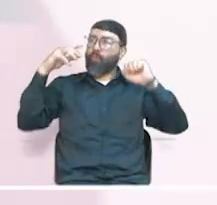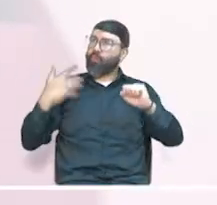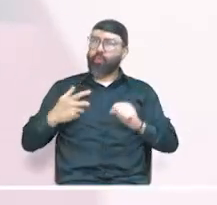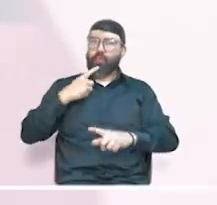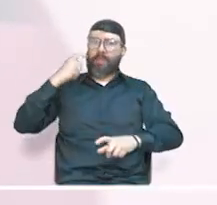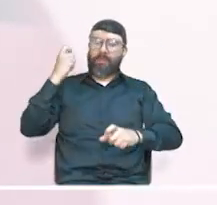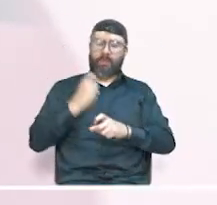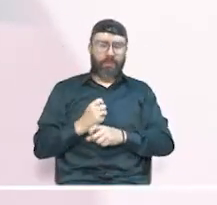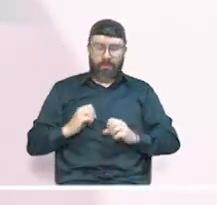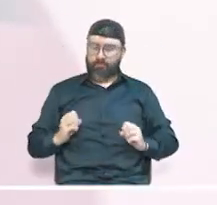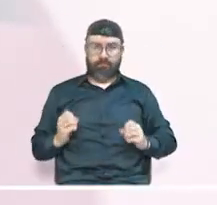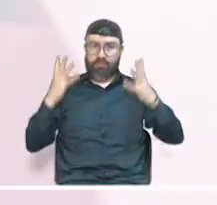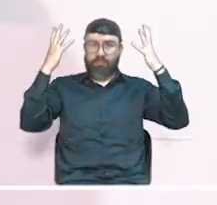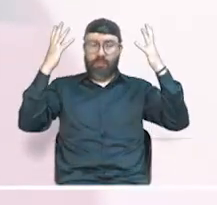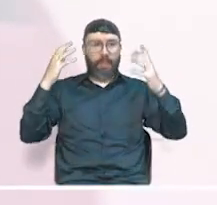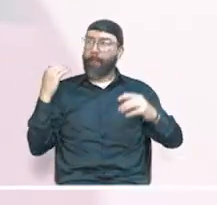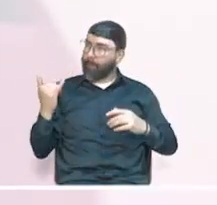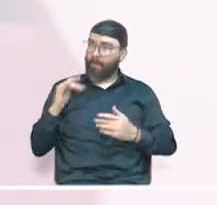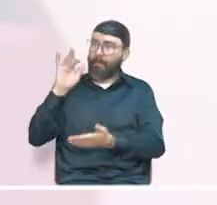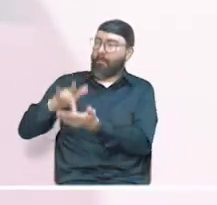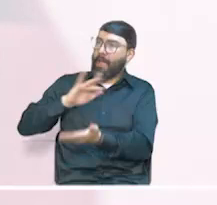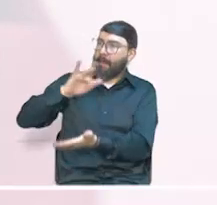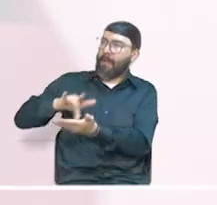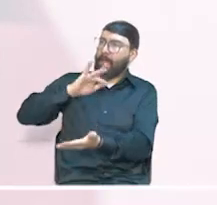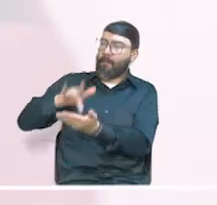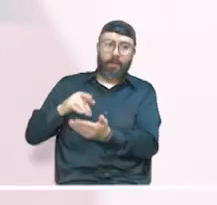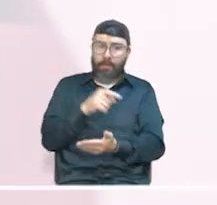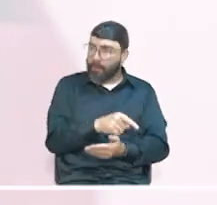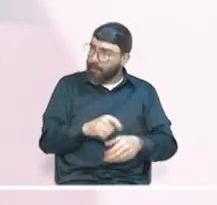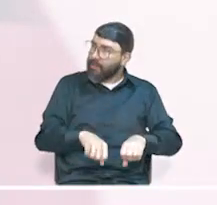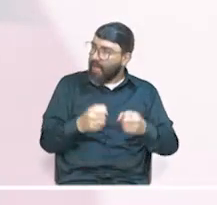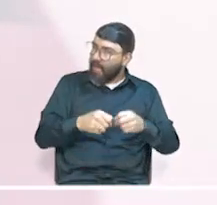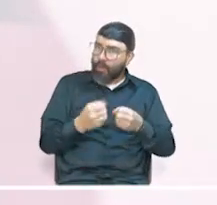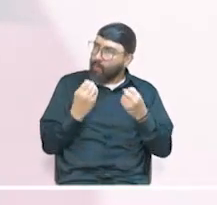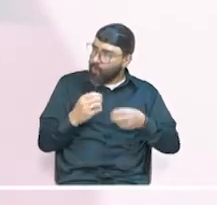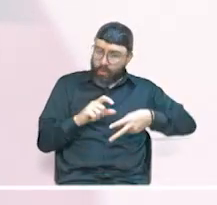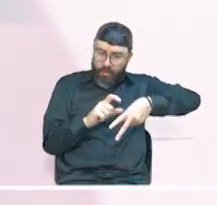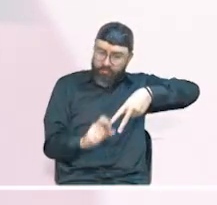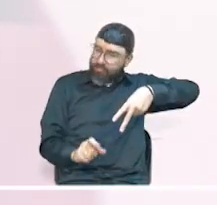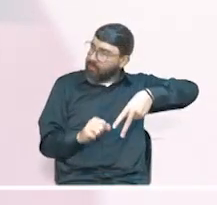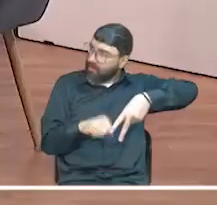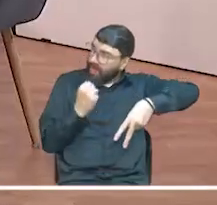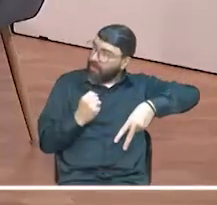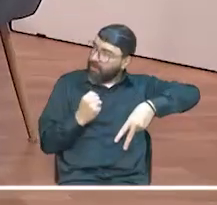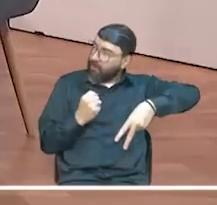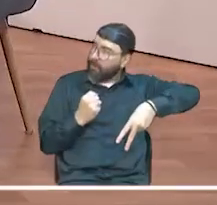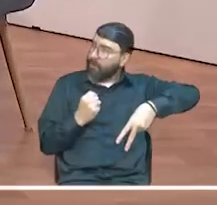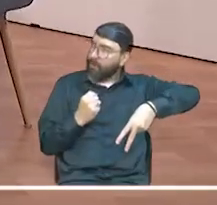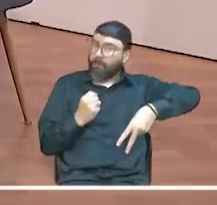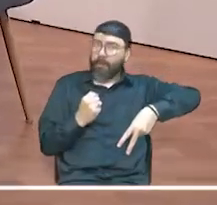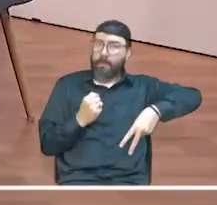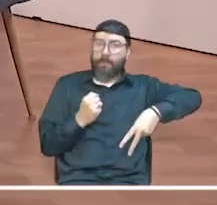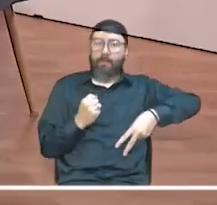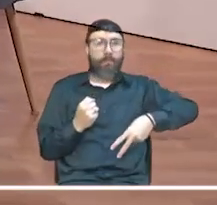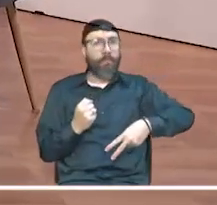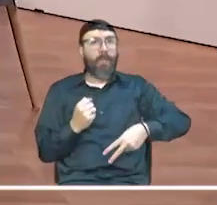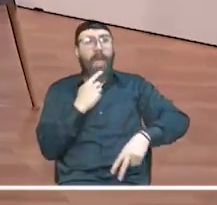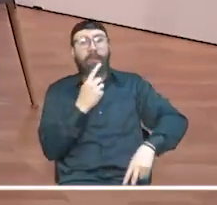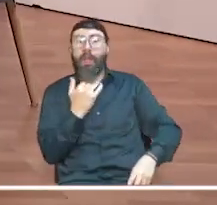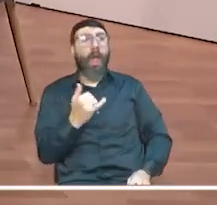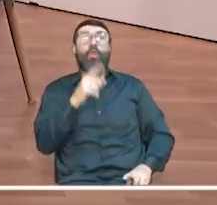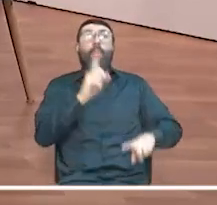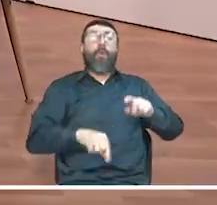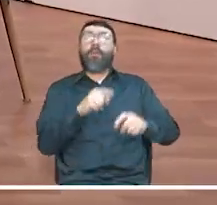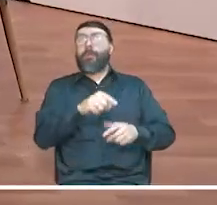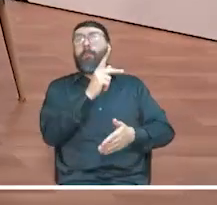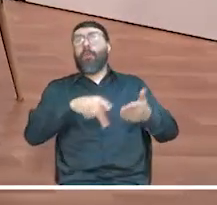creo que también en su consulta seguramente se dispararon las lesiones debido al CrossFit. Sí, ahora, no queremos pues que quede la sensación de que el